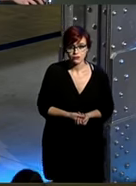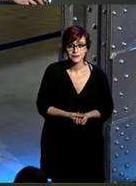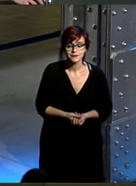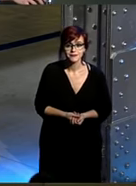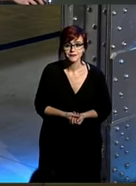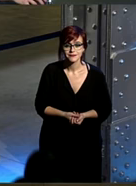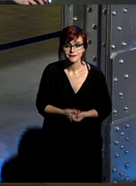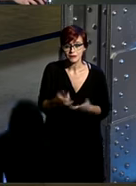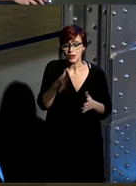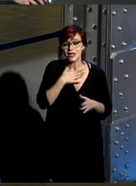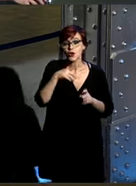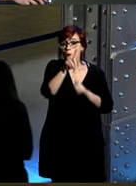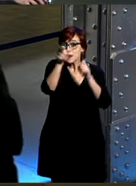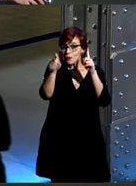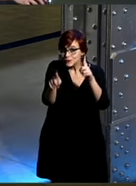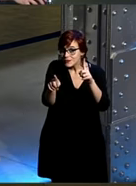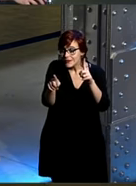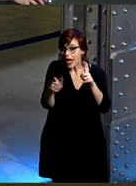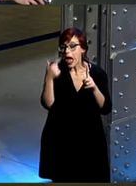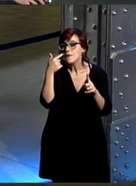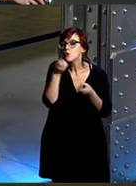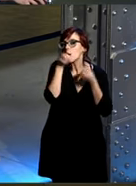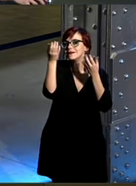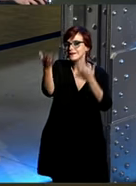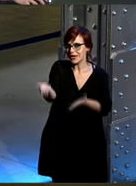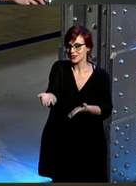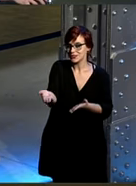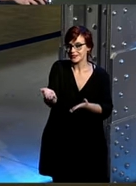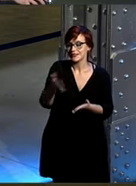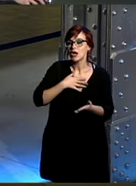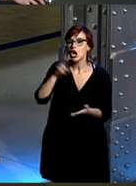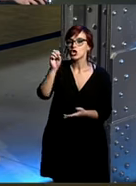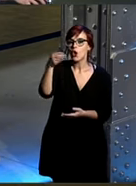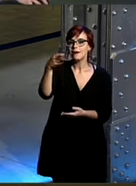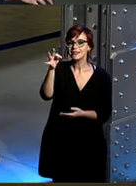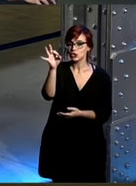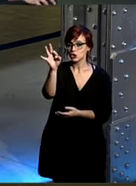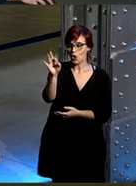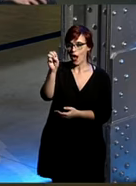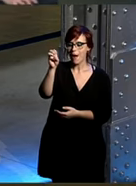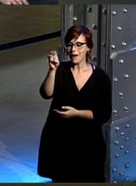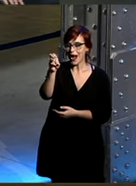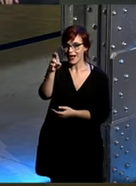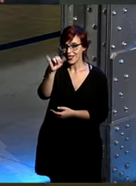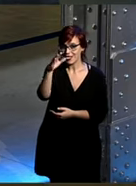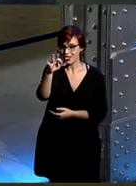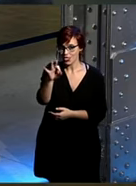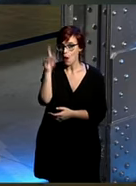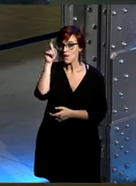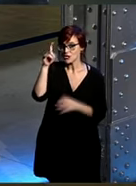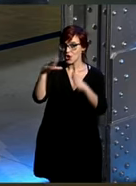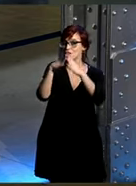debía. No quiero hacer ninguna pregunta, sino un comentario. Mi nombre es Roberto Aparici, soy profesor de universidad,